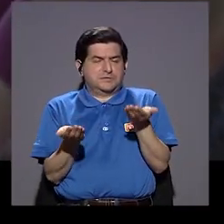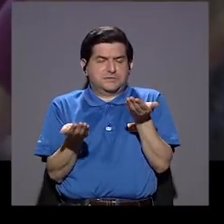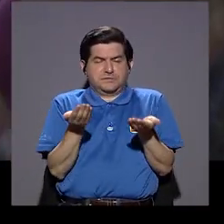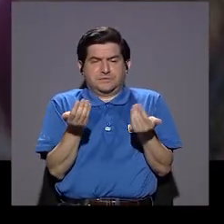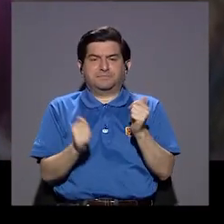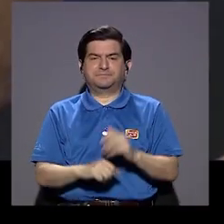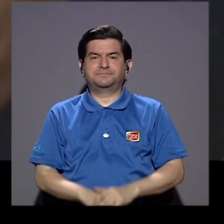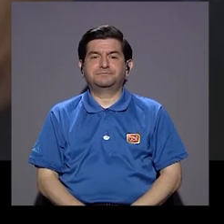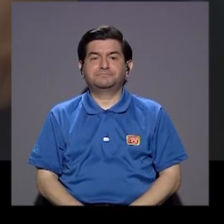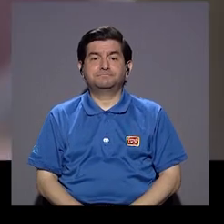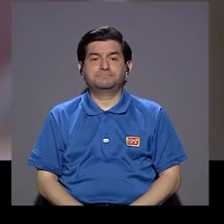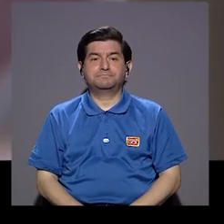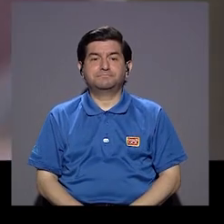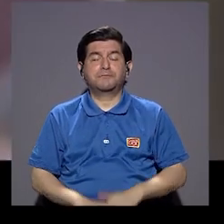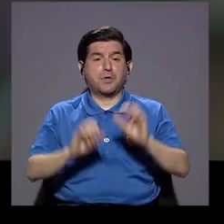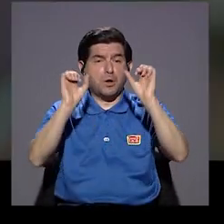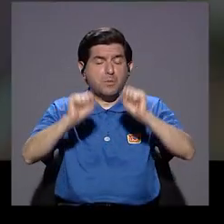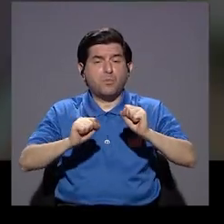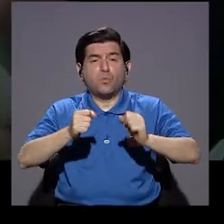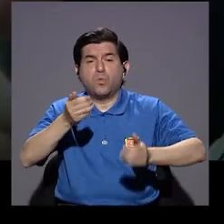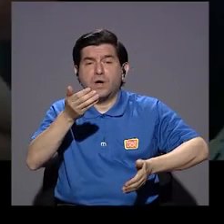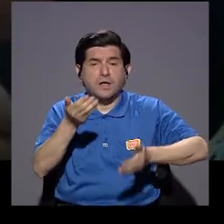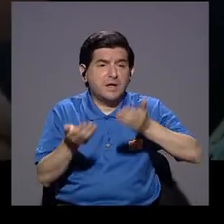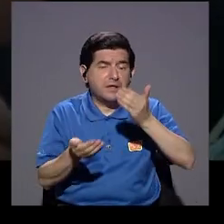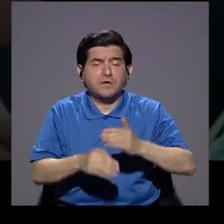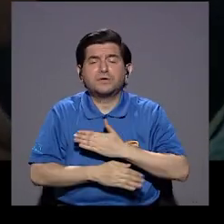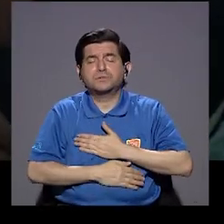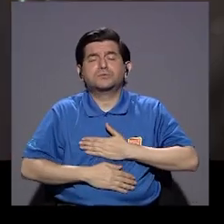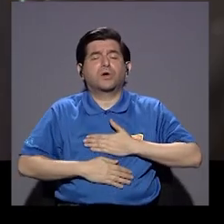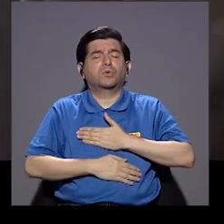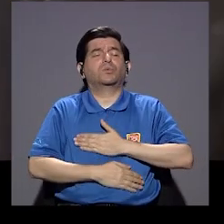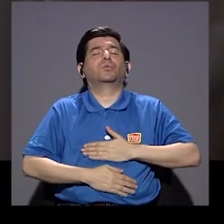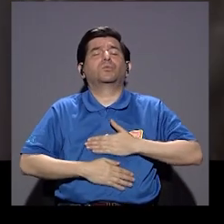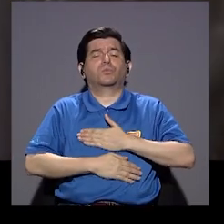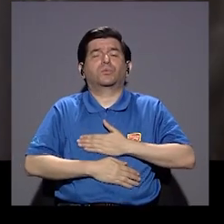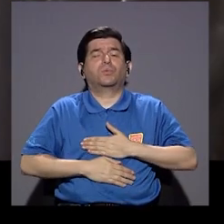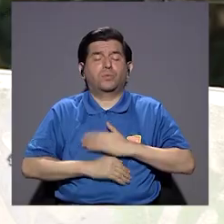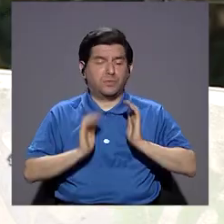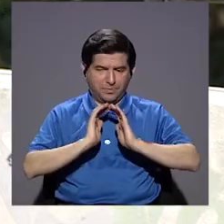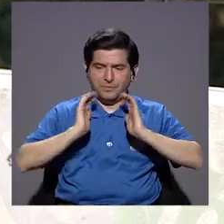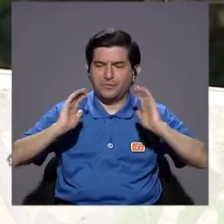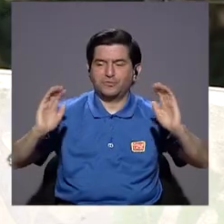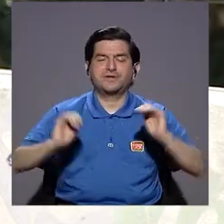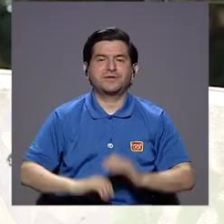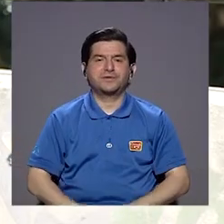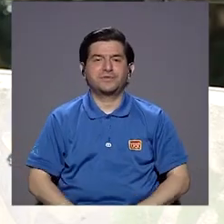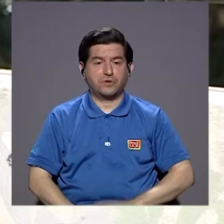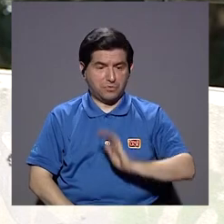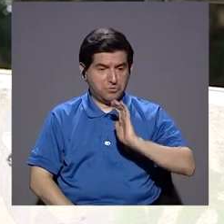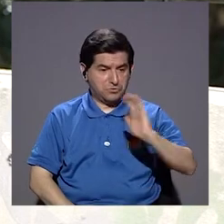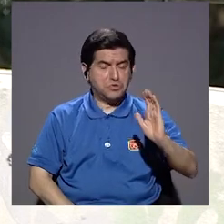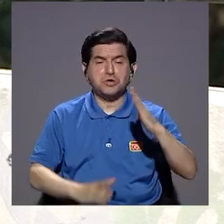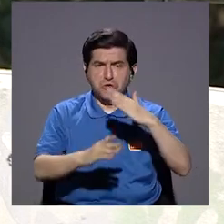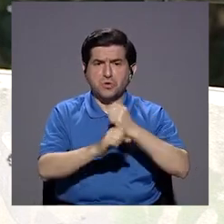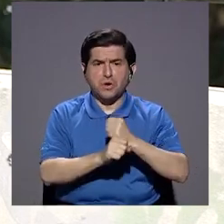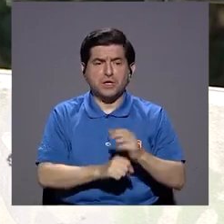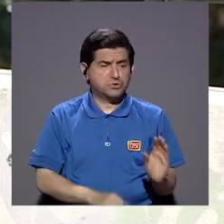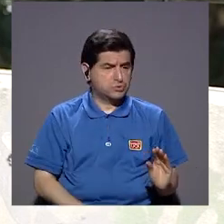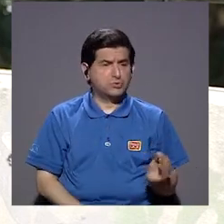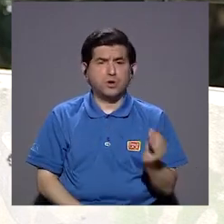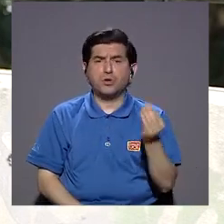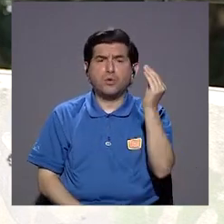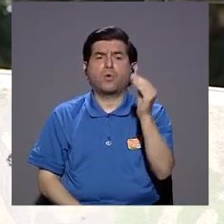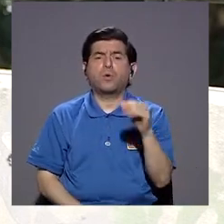equilibrio, demandan una serie de cosas. Entonces, puede ser pues muy divertido para un niño. Entonces, un niño lo puede hacer,